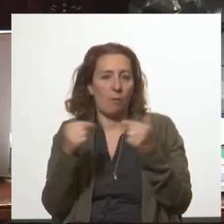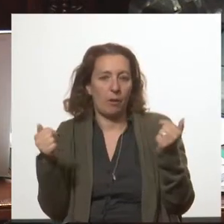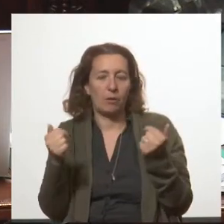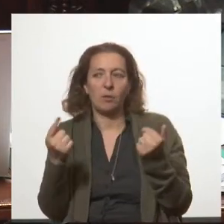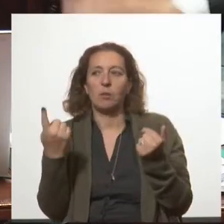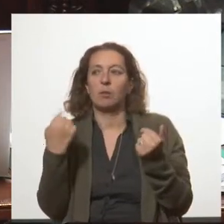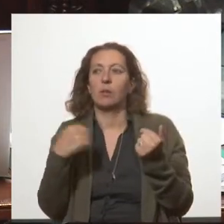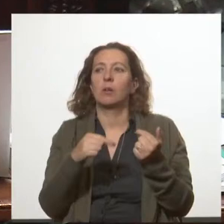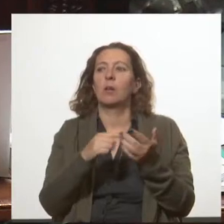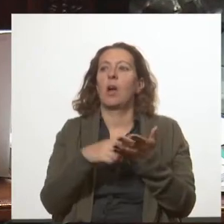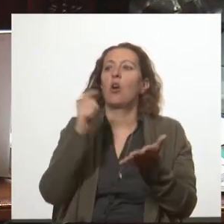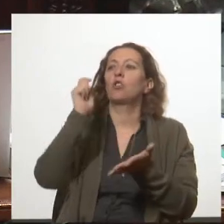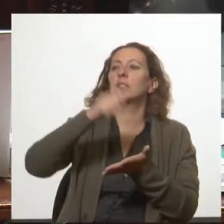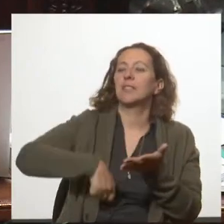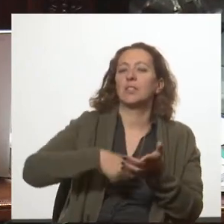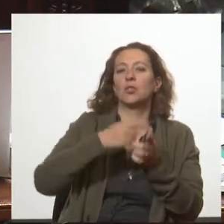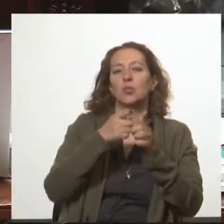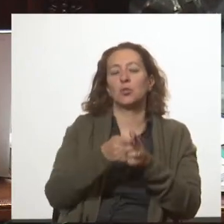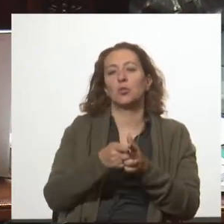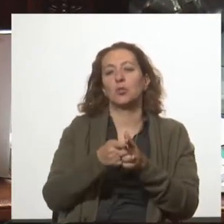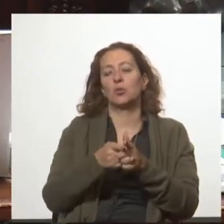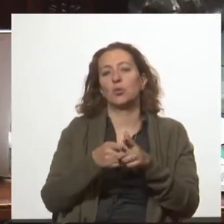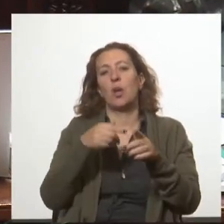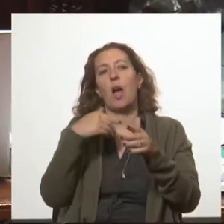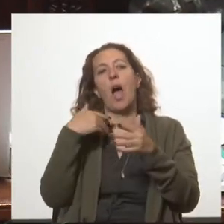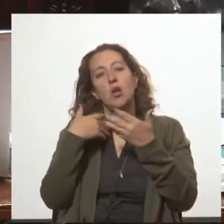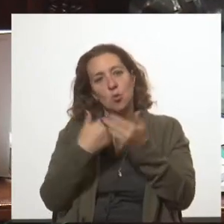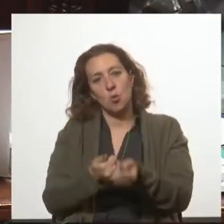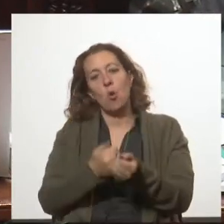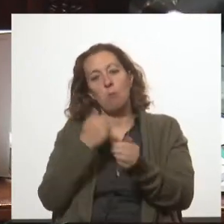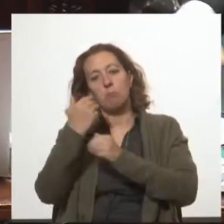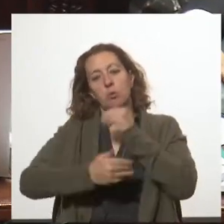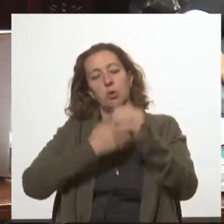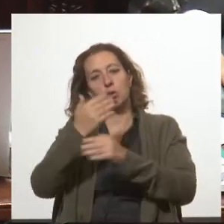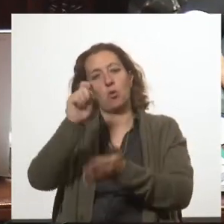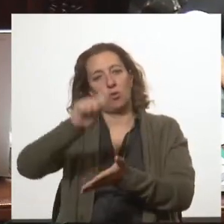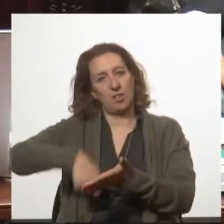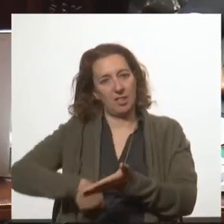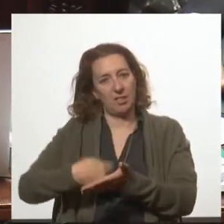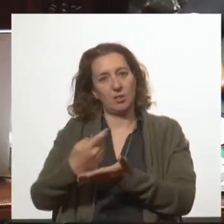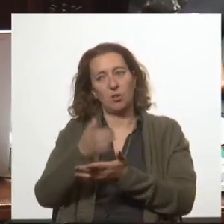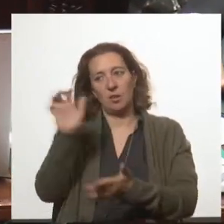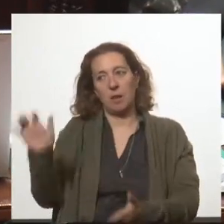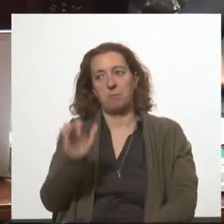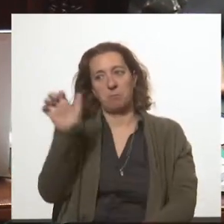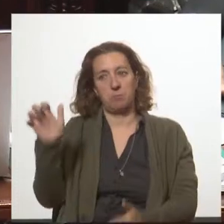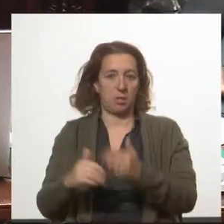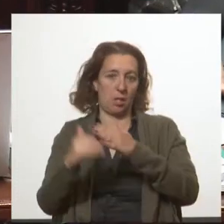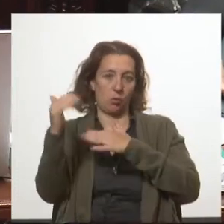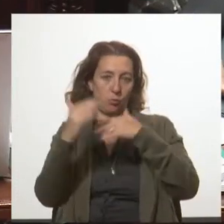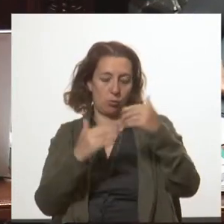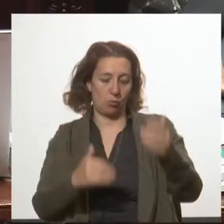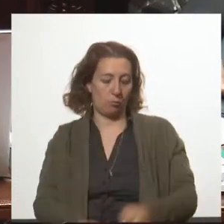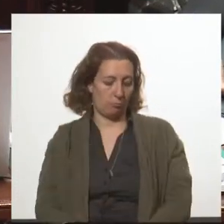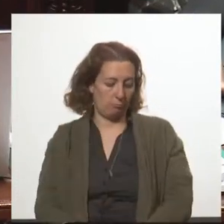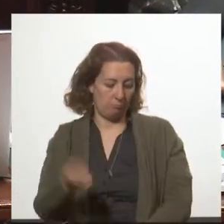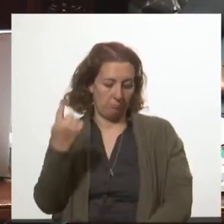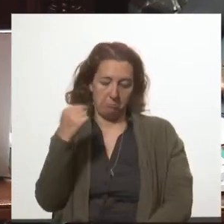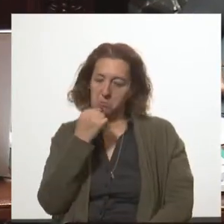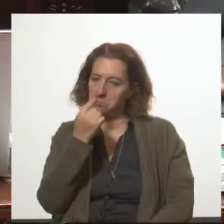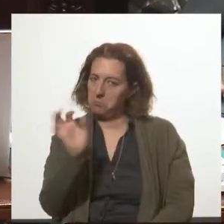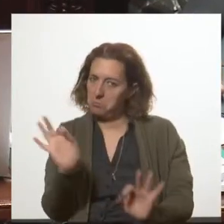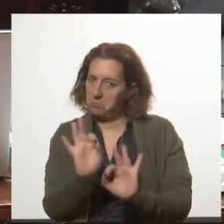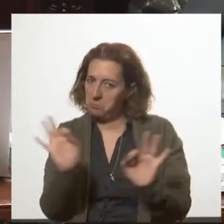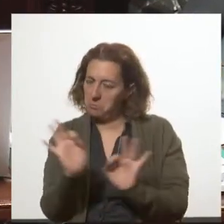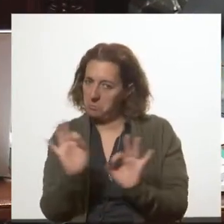price waterhouse ayudó al proceso de la contratación de la empresa de construcción pero no dice nada con